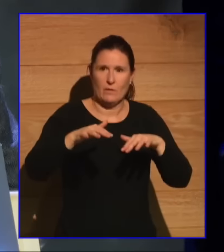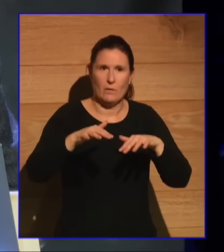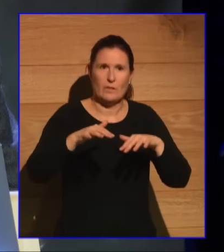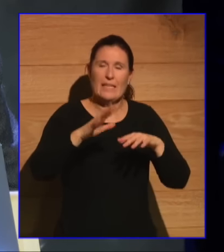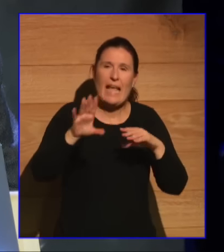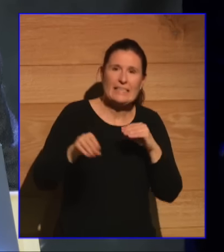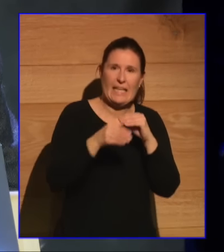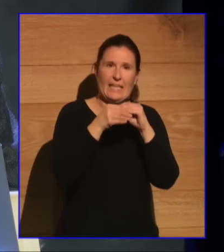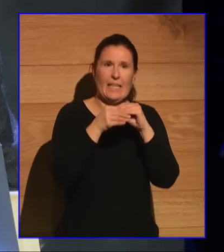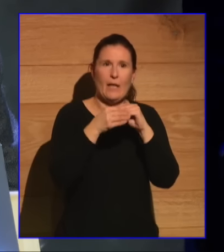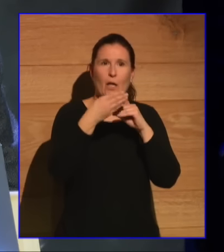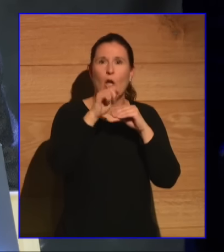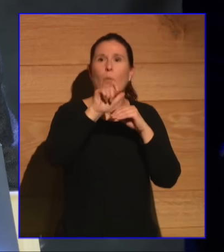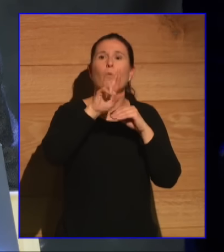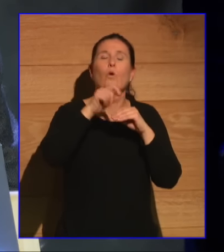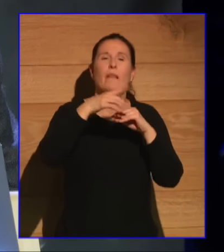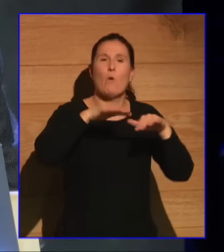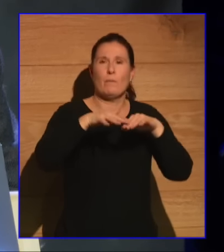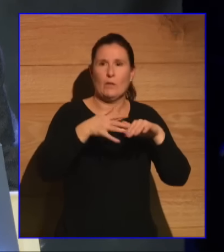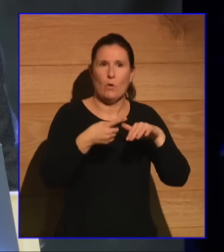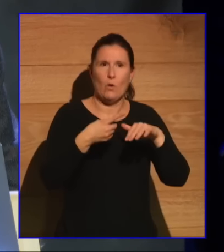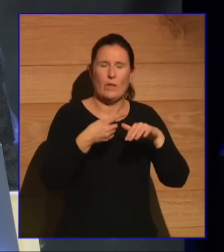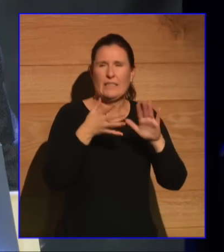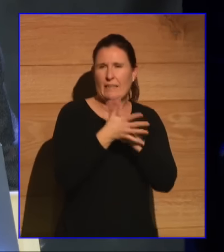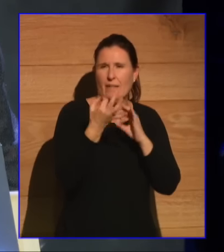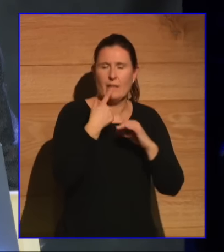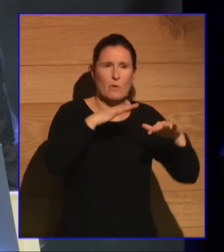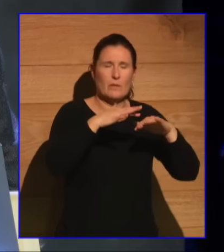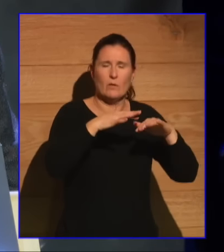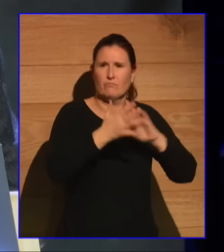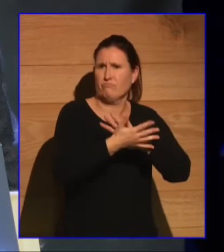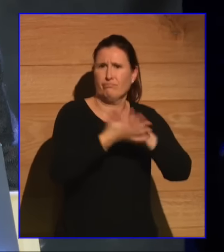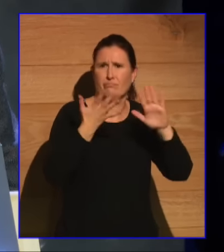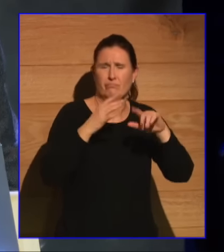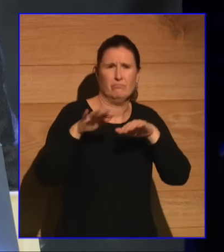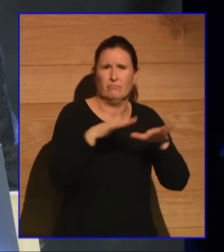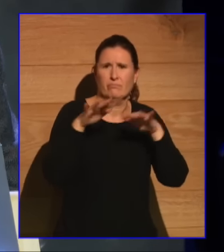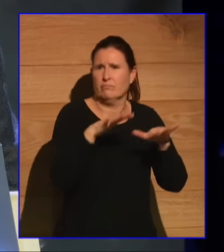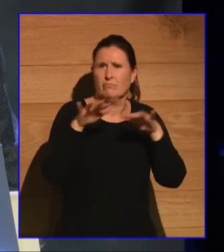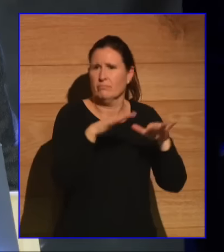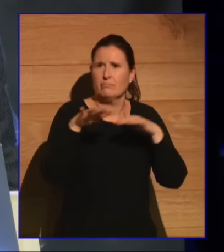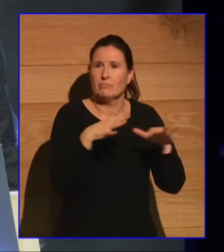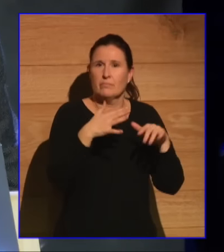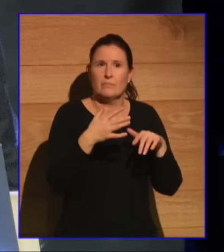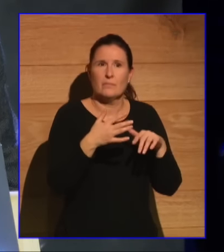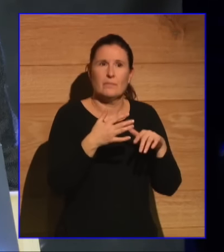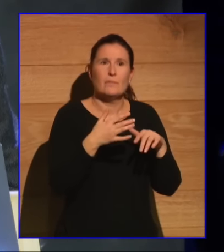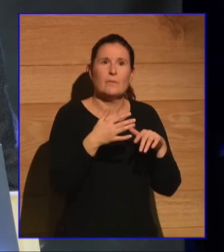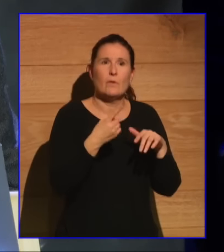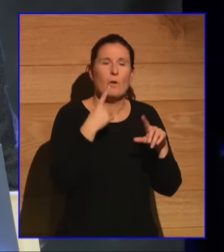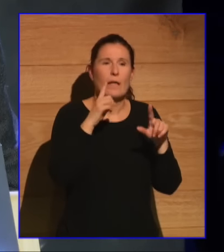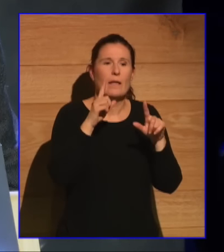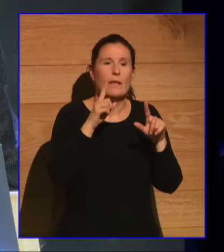movimiento es, en movimientos rápidos, esa estela difusa que vemos